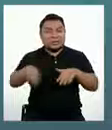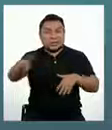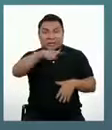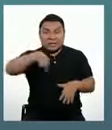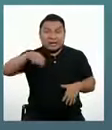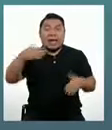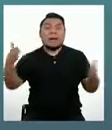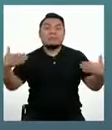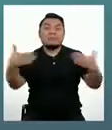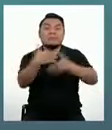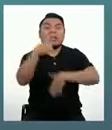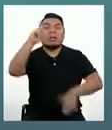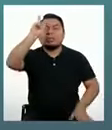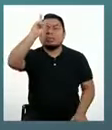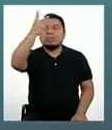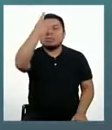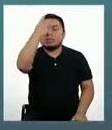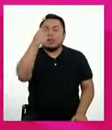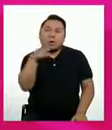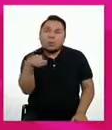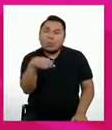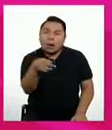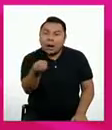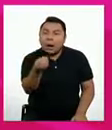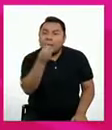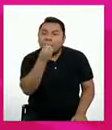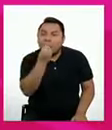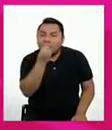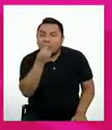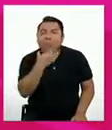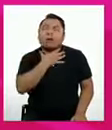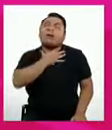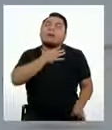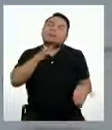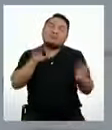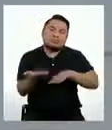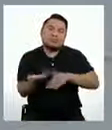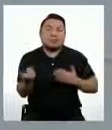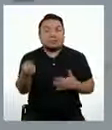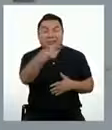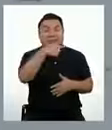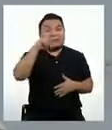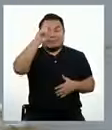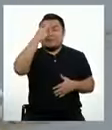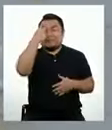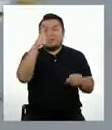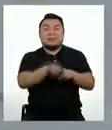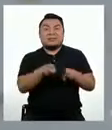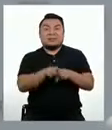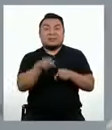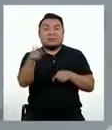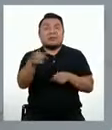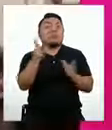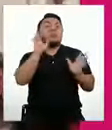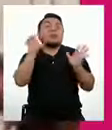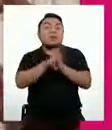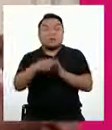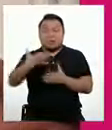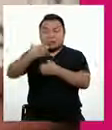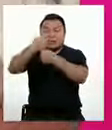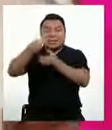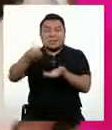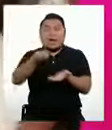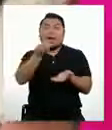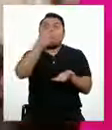el plancton, tal y como nosotros confundimos nuestro ceviche y era plástico. ¿Qué pasaría si esto entra a nuestro organismo?